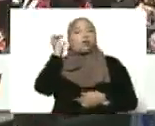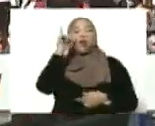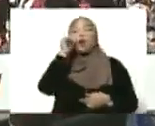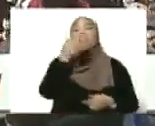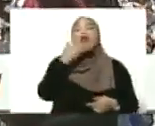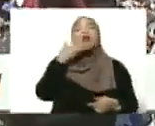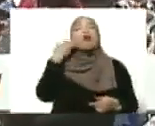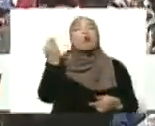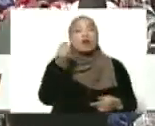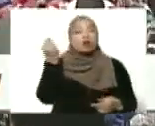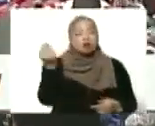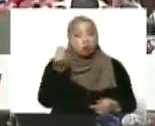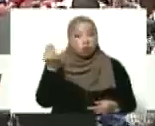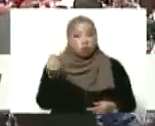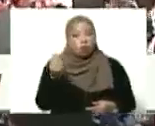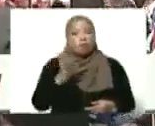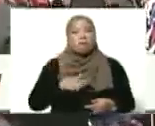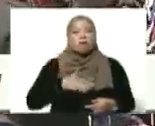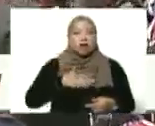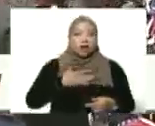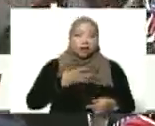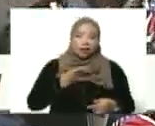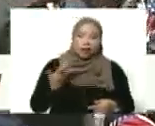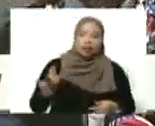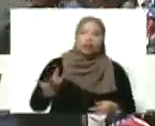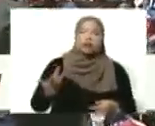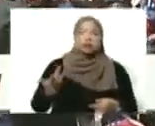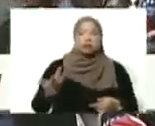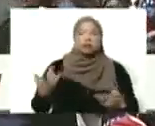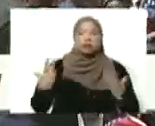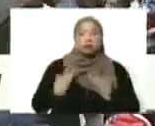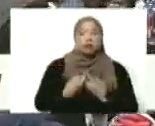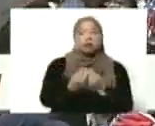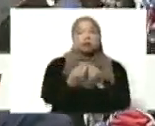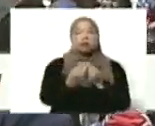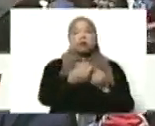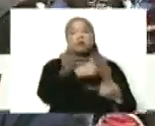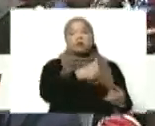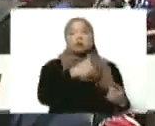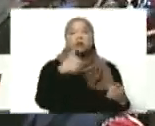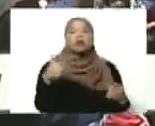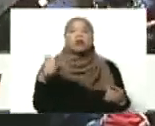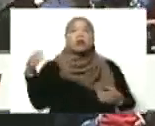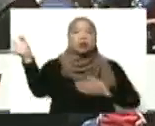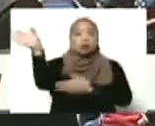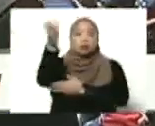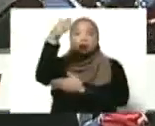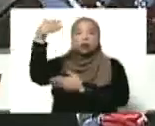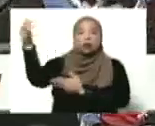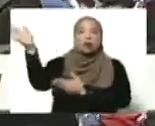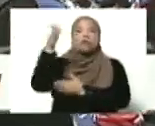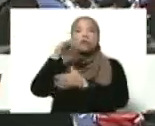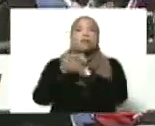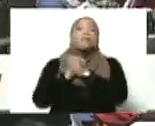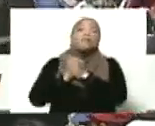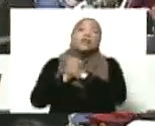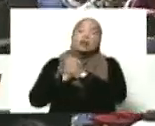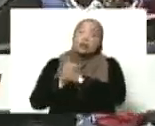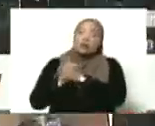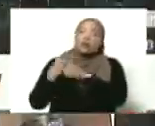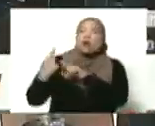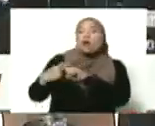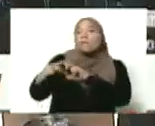jóvenes. Quisiéramos nosotros estar ahí, entregarle a cada uno un banderín, nuestro estandarte. Pero en la